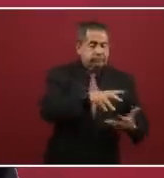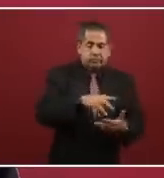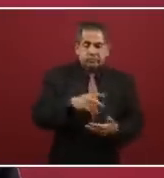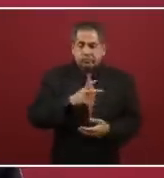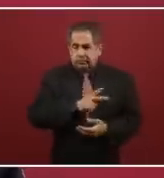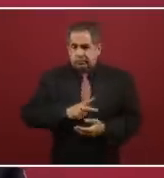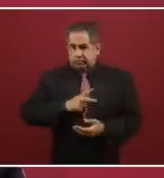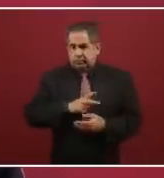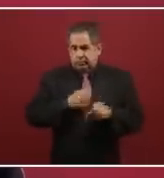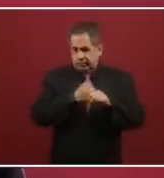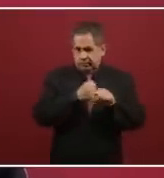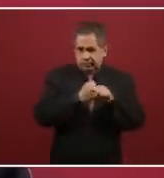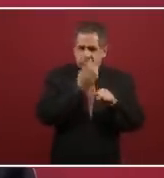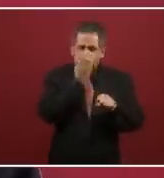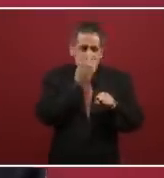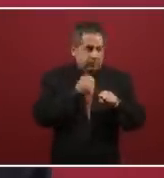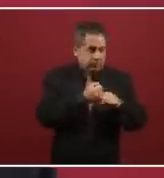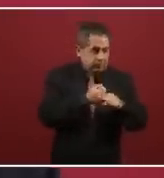fertilizantes a tiempo.